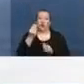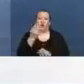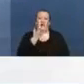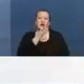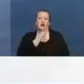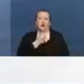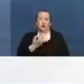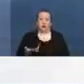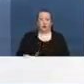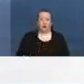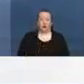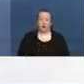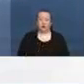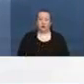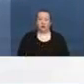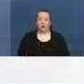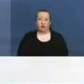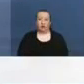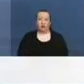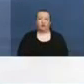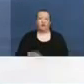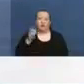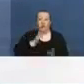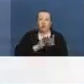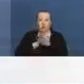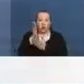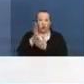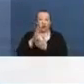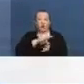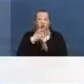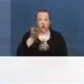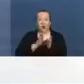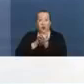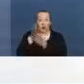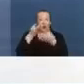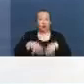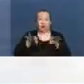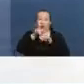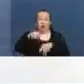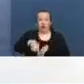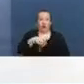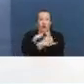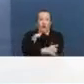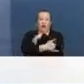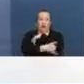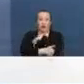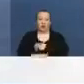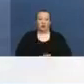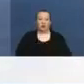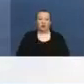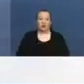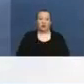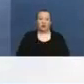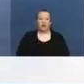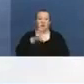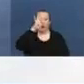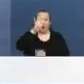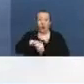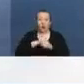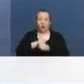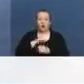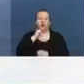la muerte cruzada es imprescindible este momento en el país obtendremos 4 años de un no gobierno y el país